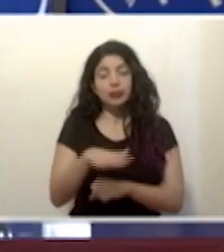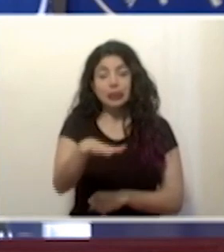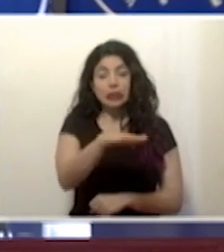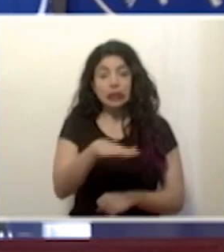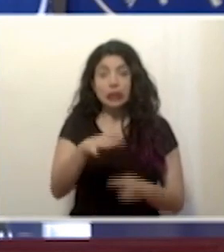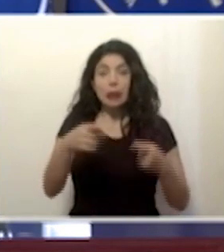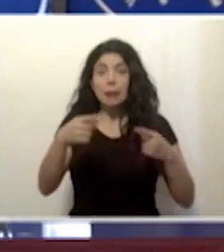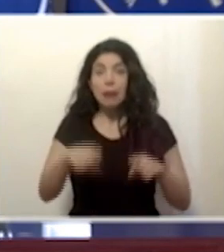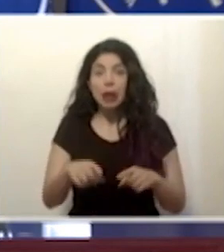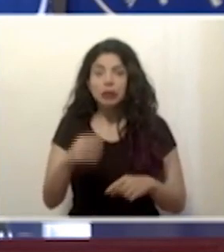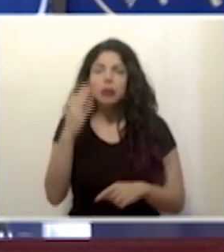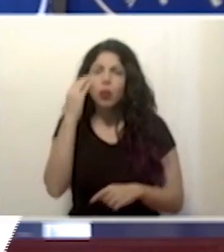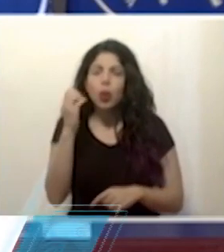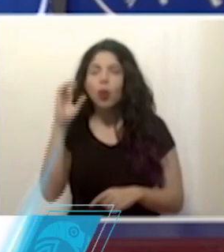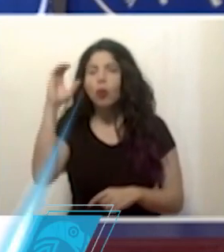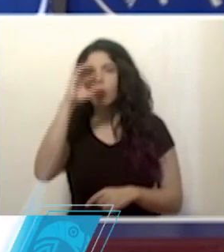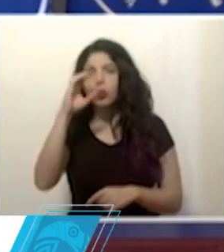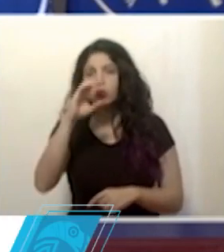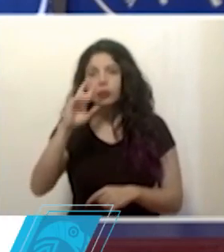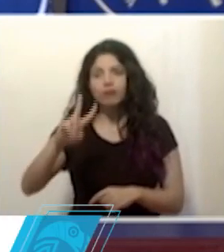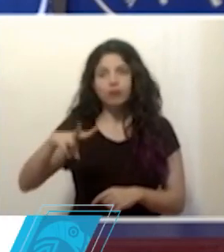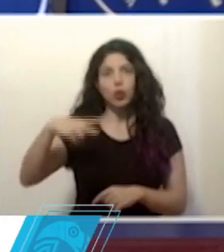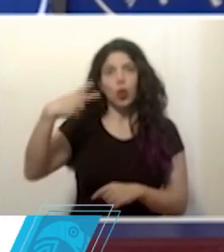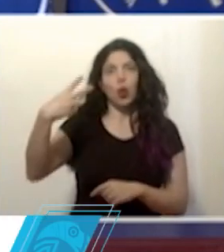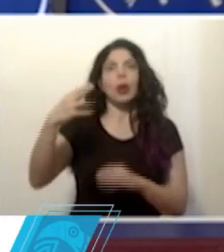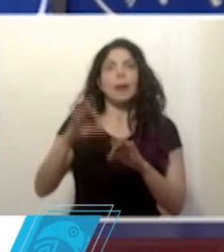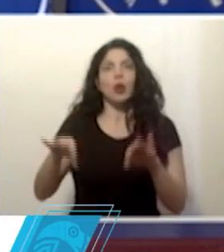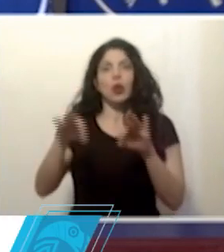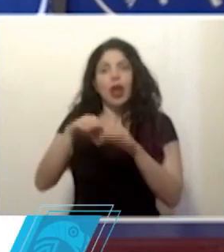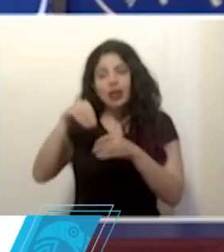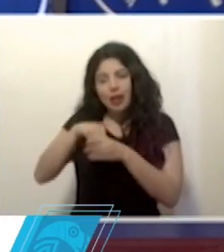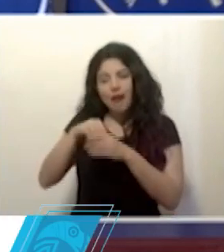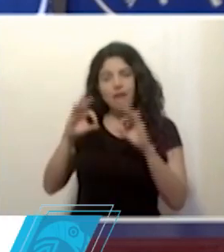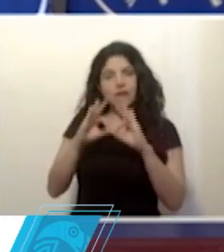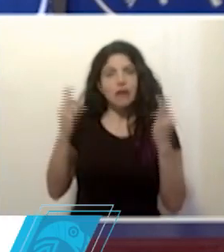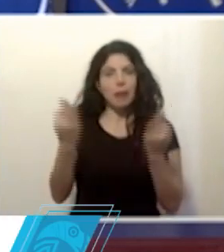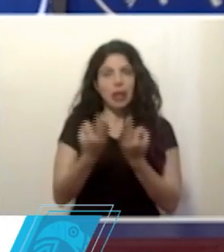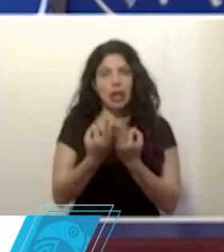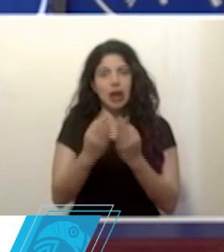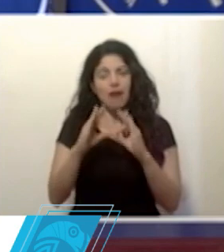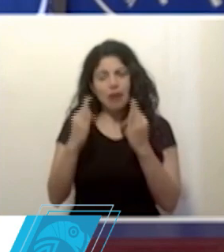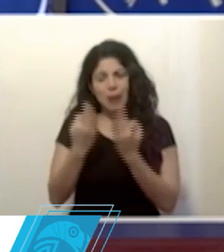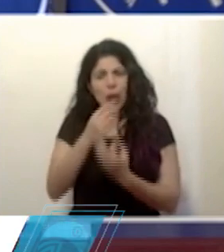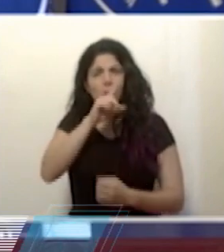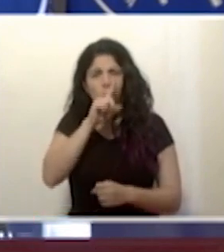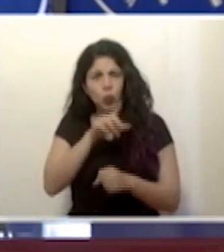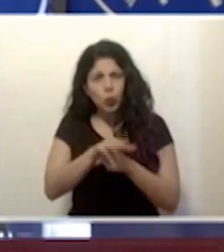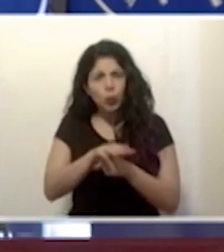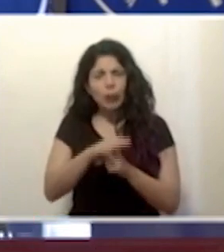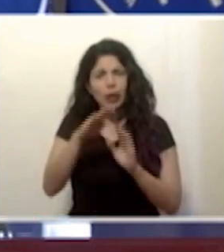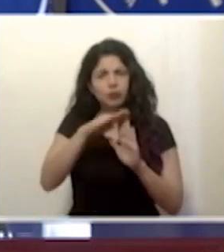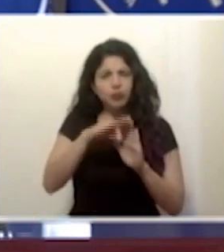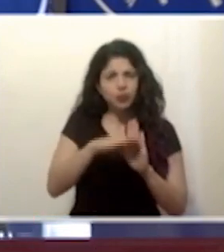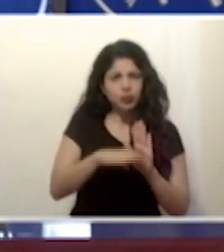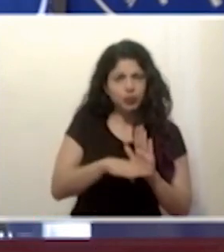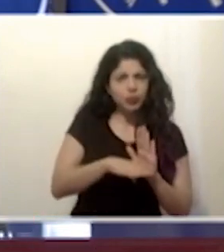pasa entonces por reforzar la importancia en nuestras familias de ser cumplidos con los